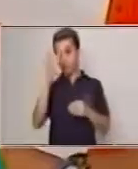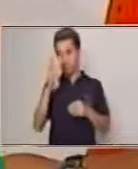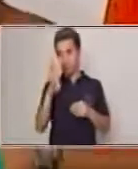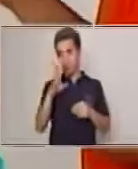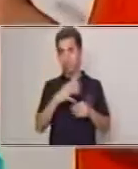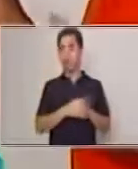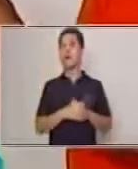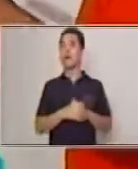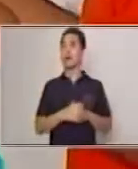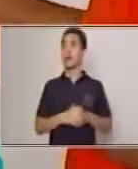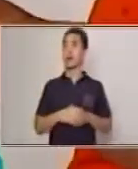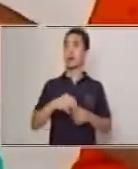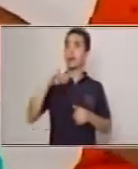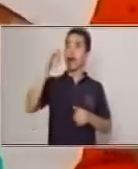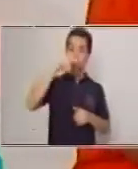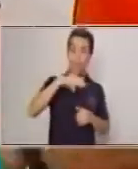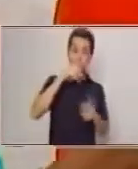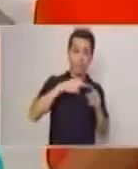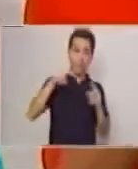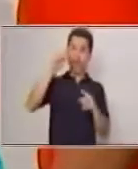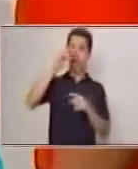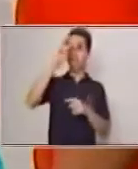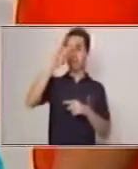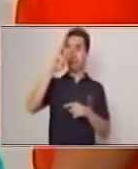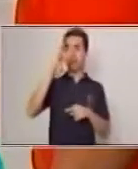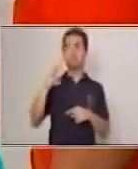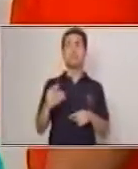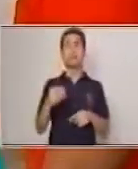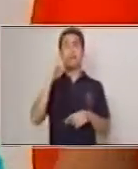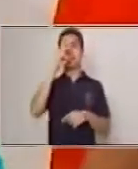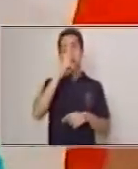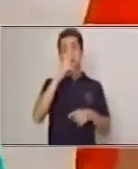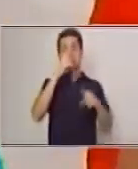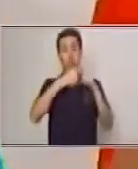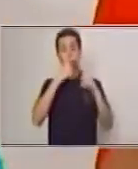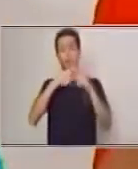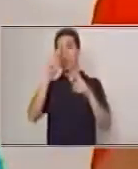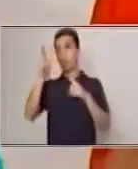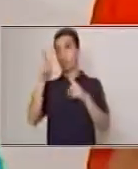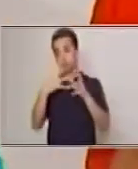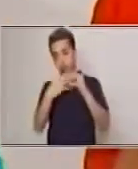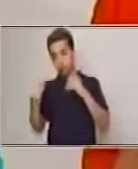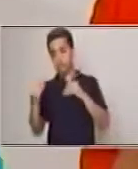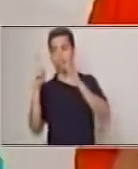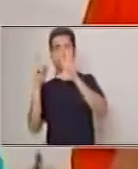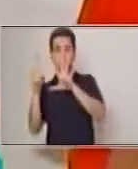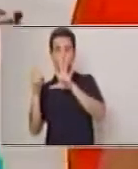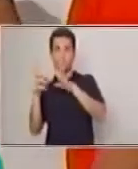M a la 3 al cuadrado, 3 por 2, 6.